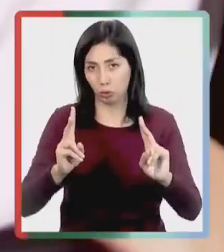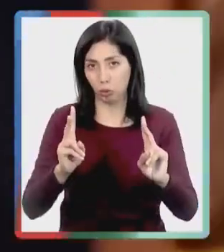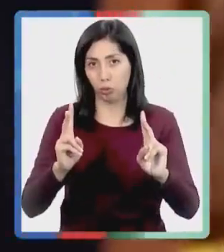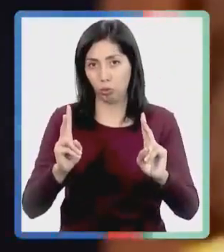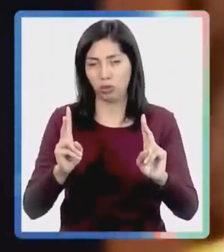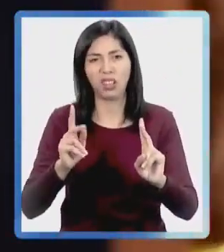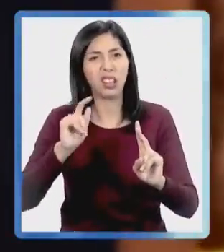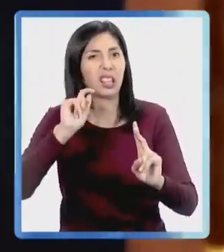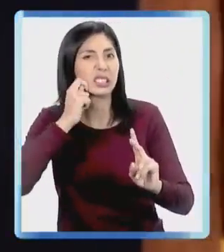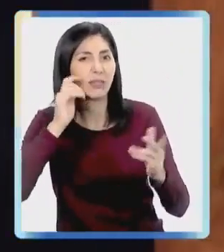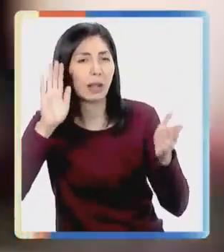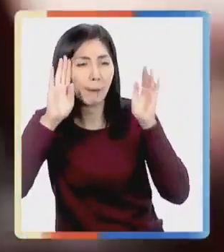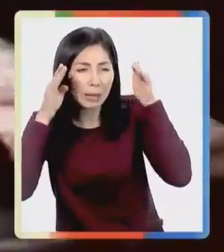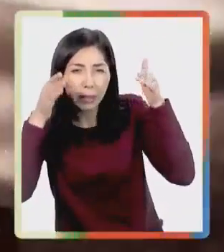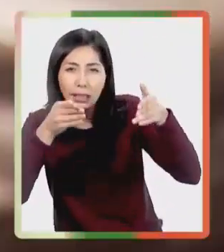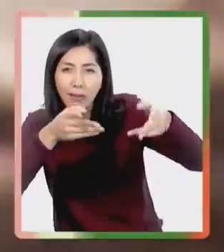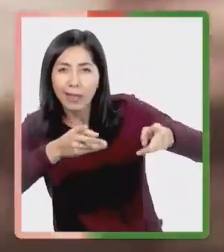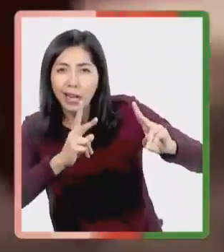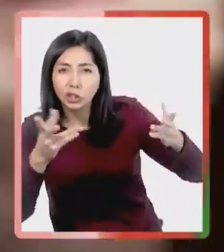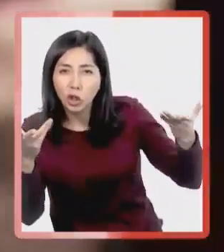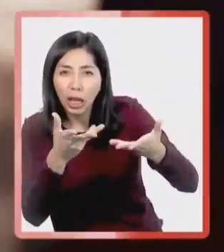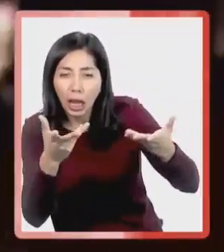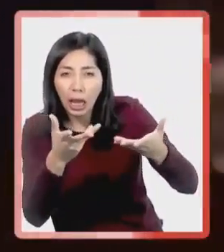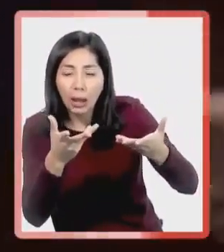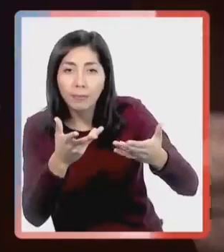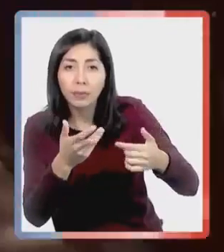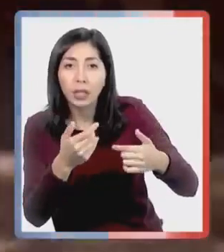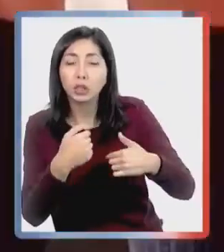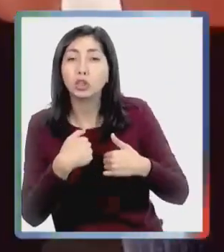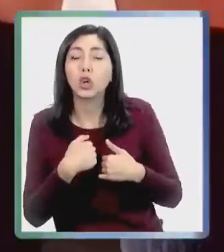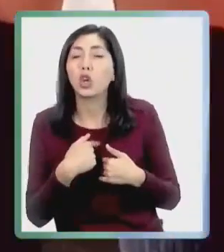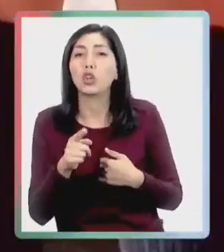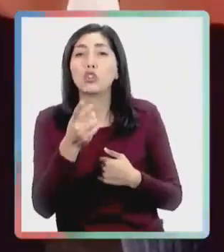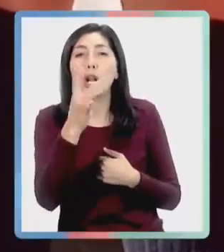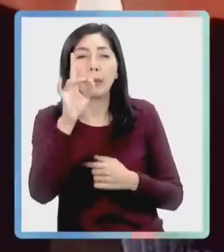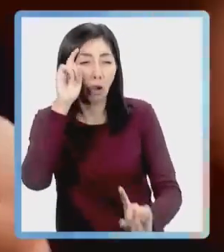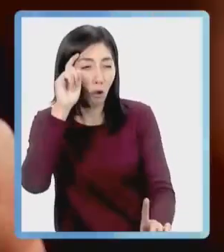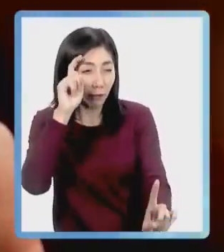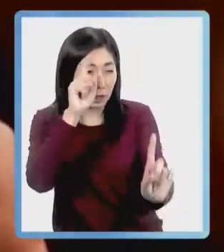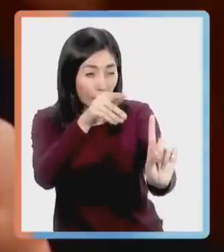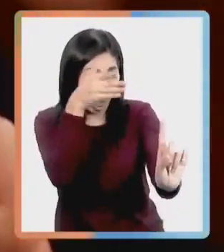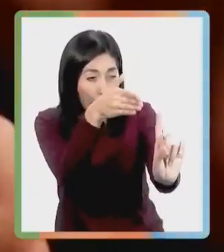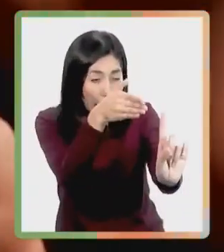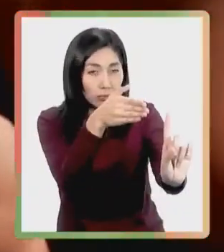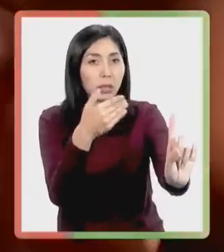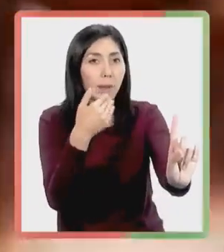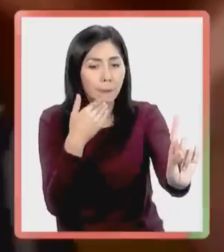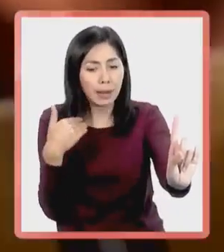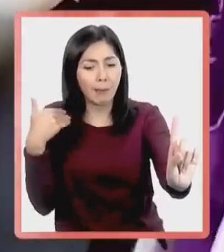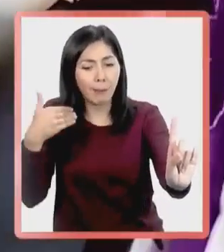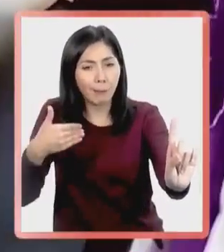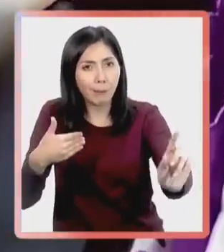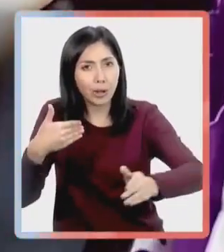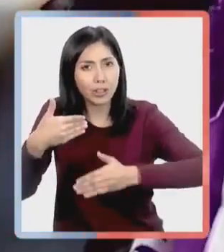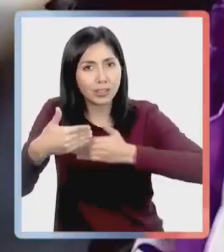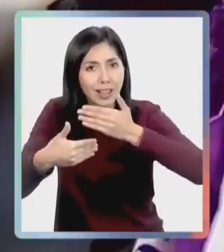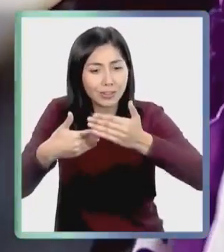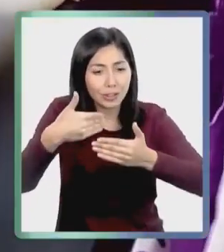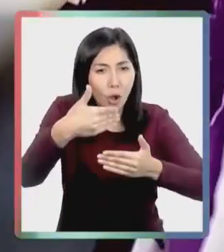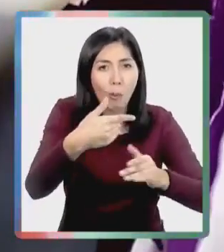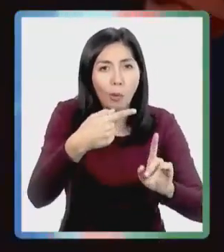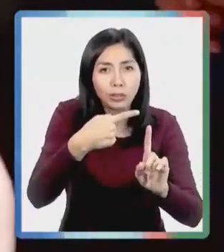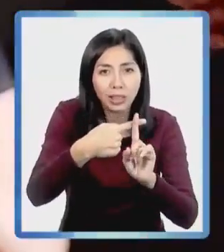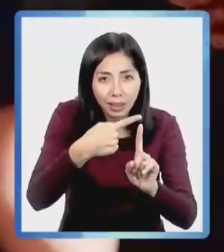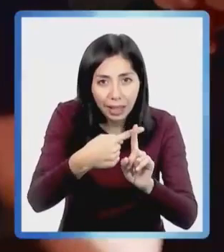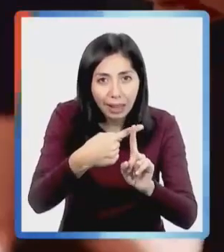mal para muchas cosas. ¿A qué se refiere la perspectiva de derechos? Que yo no me centro en el fin, me centro también en el proceso, que sea un proceso